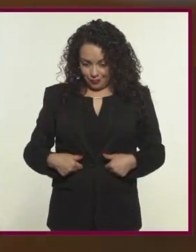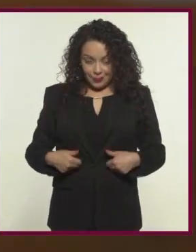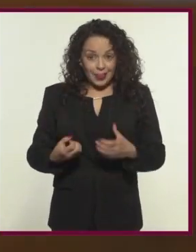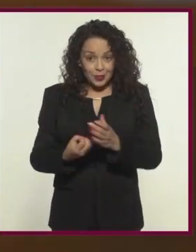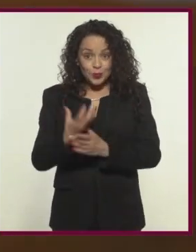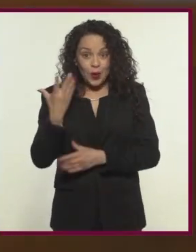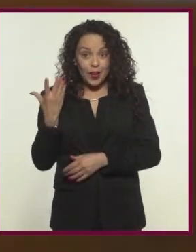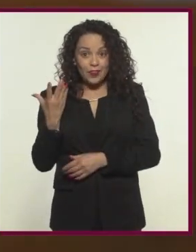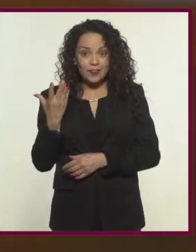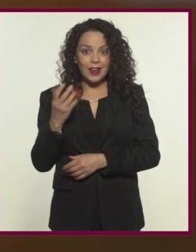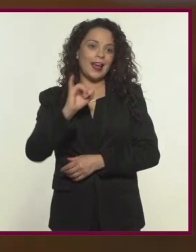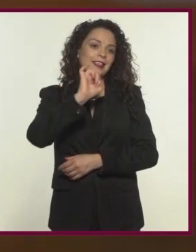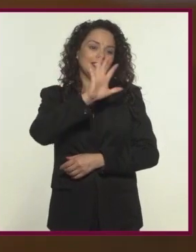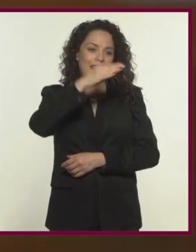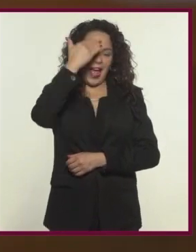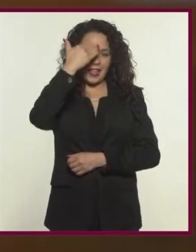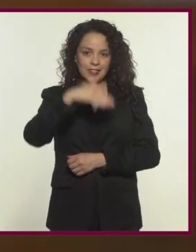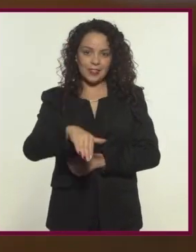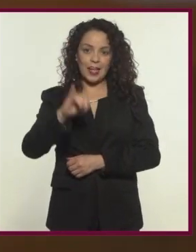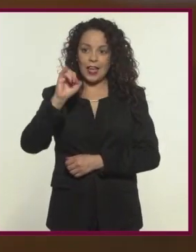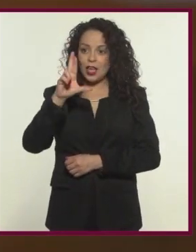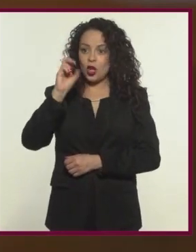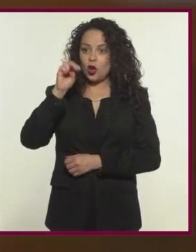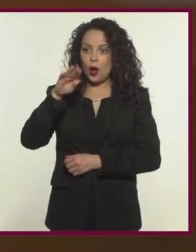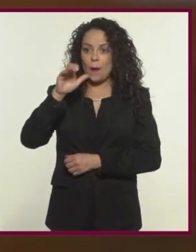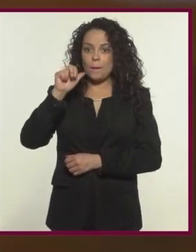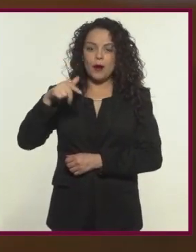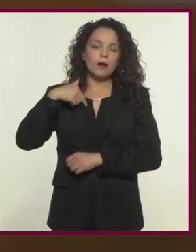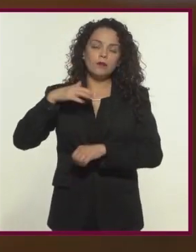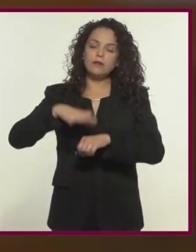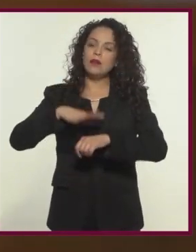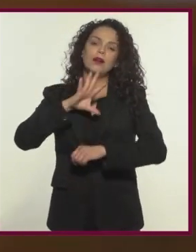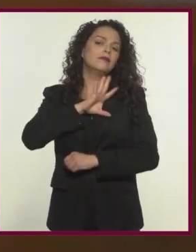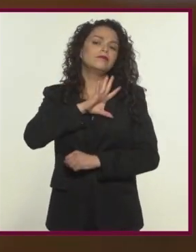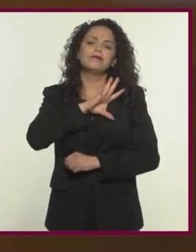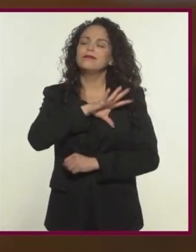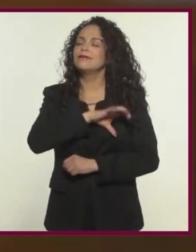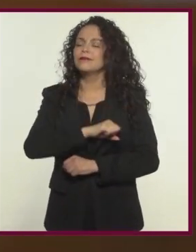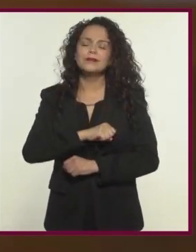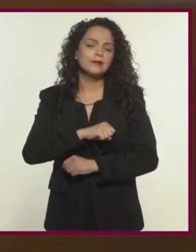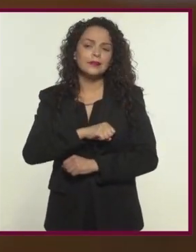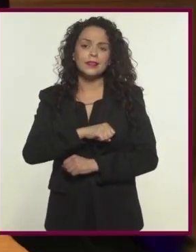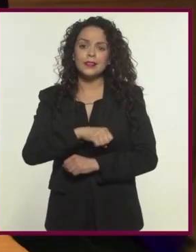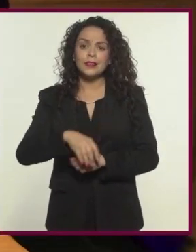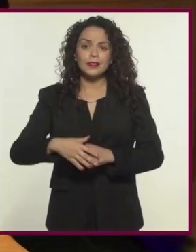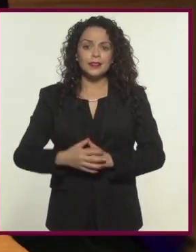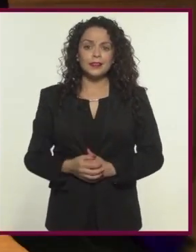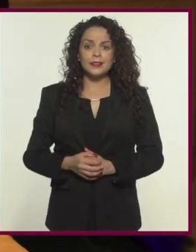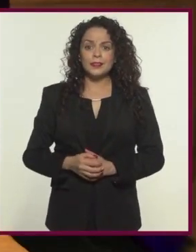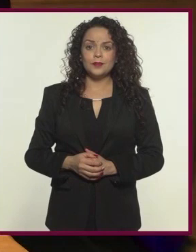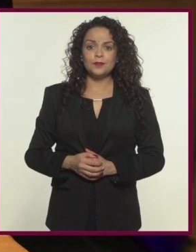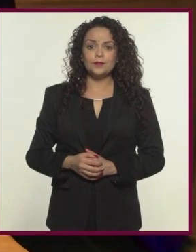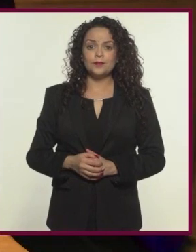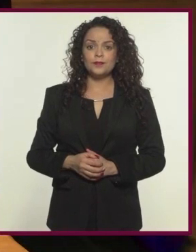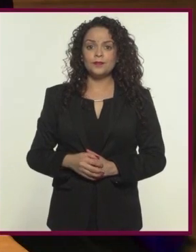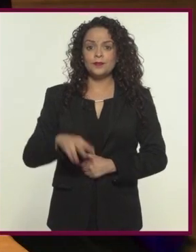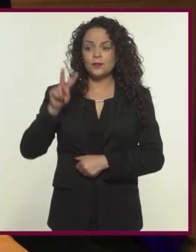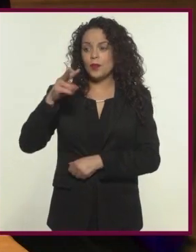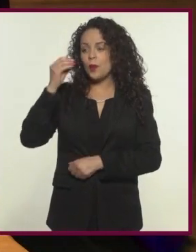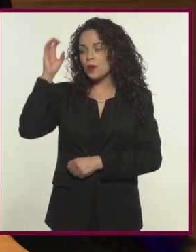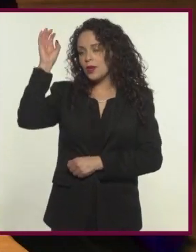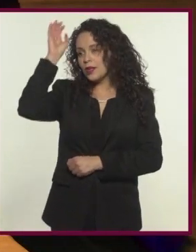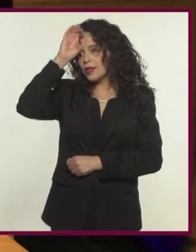¿Es nueva? Pues sí, ya sabes que Iron Man es mi personaje favorito. Ay, es